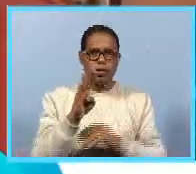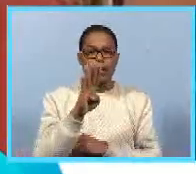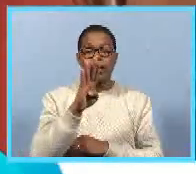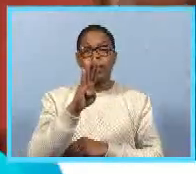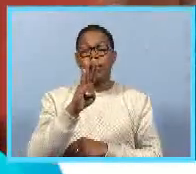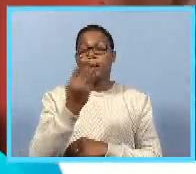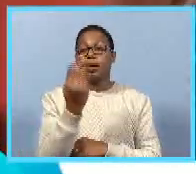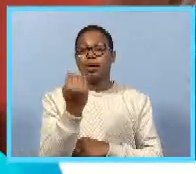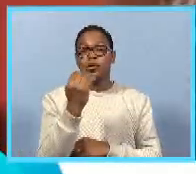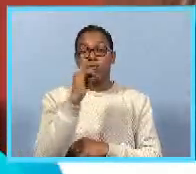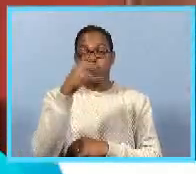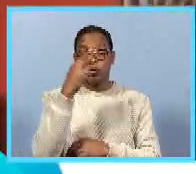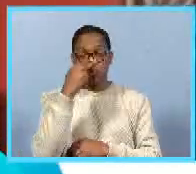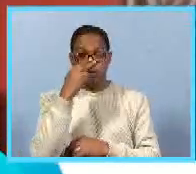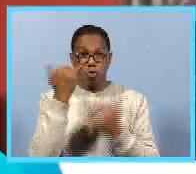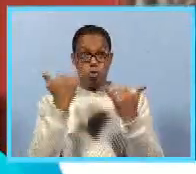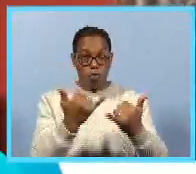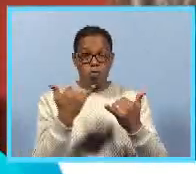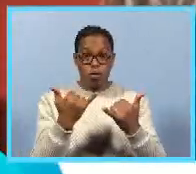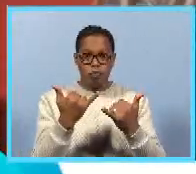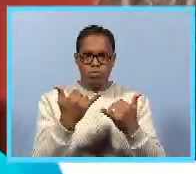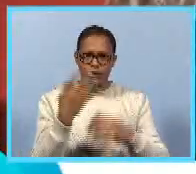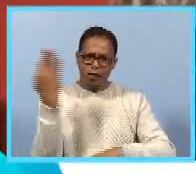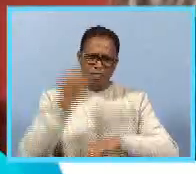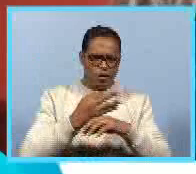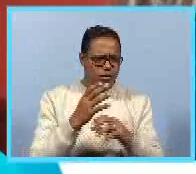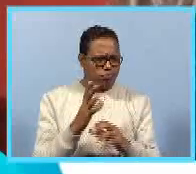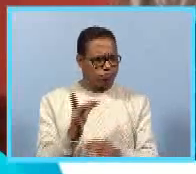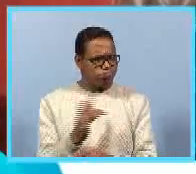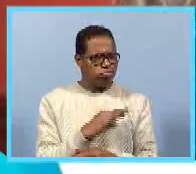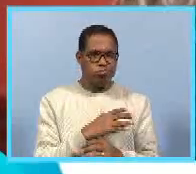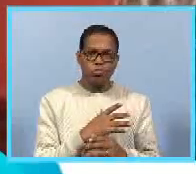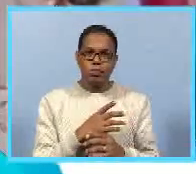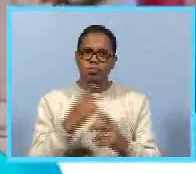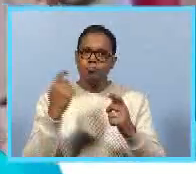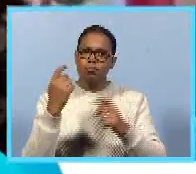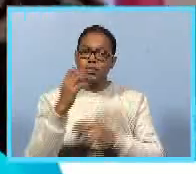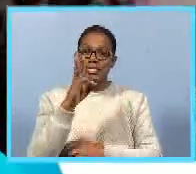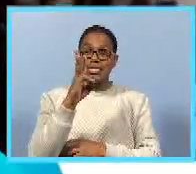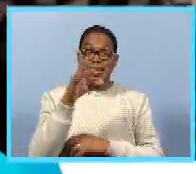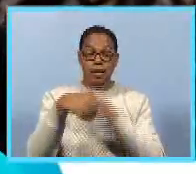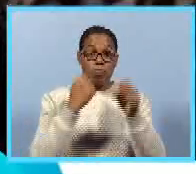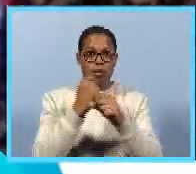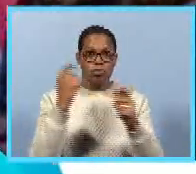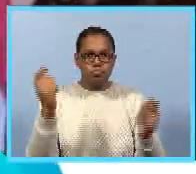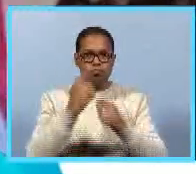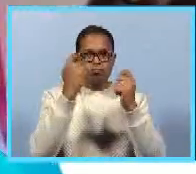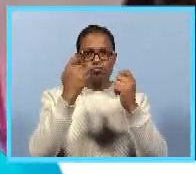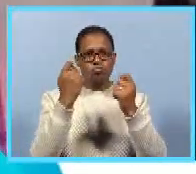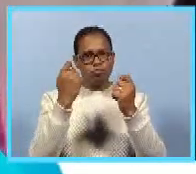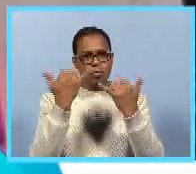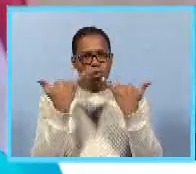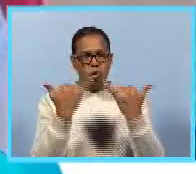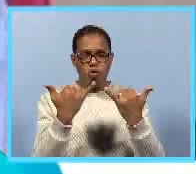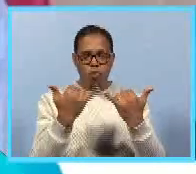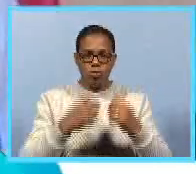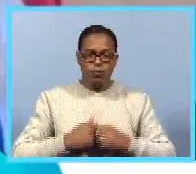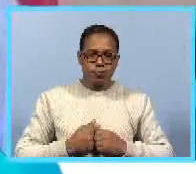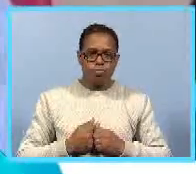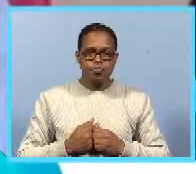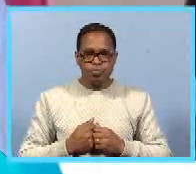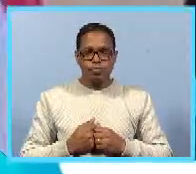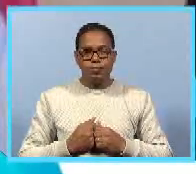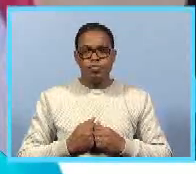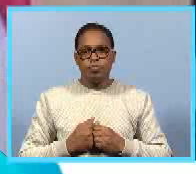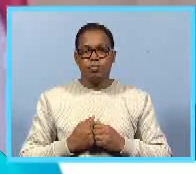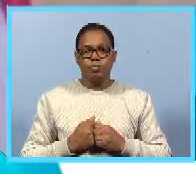junio, hoy, qué mejor que fecha, ¿no? En ocasión al celebrarse el 64 aniversario, conmemorarse, ¿no? El 64